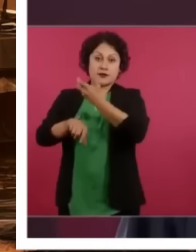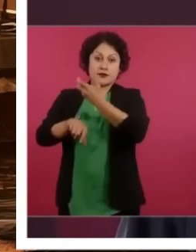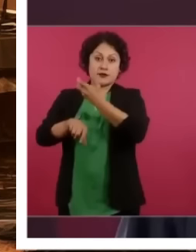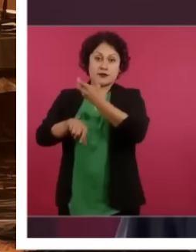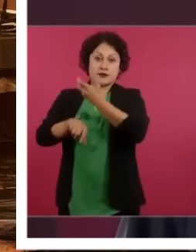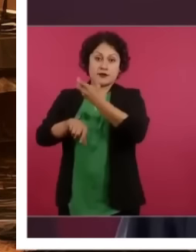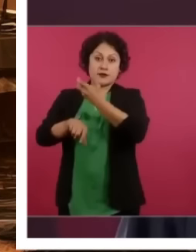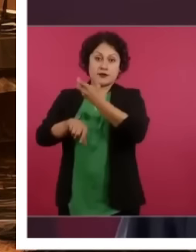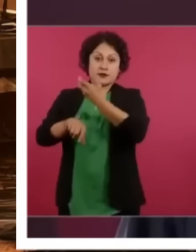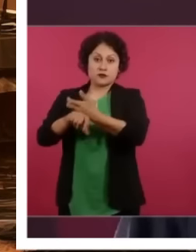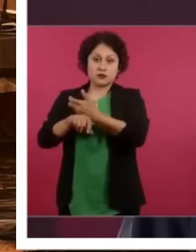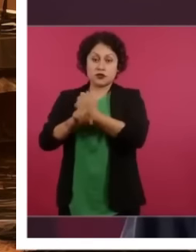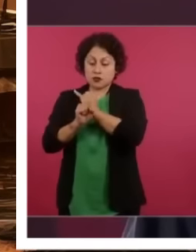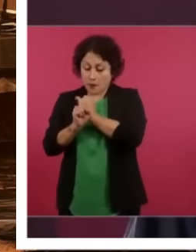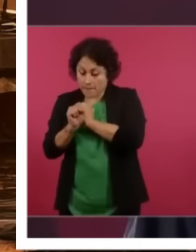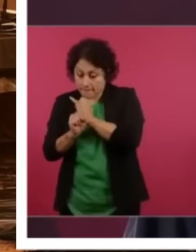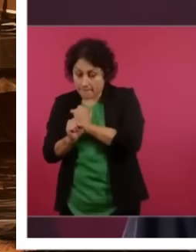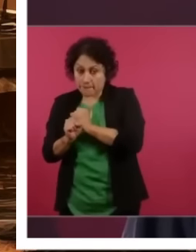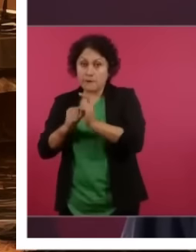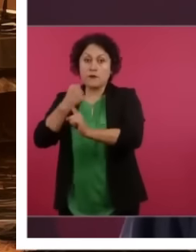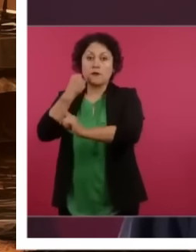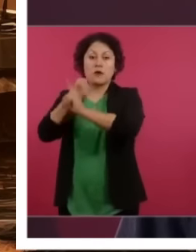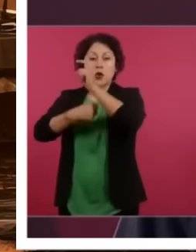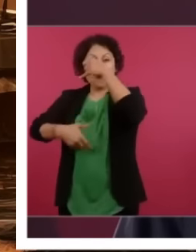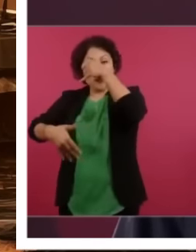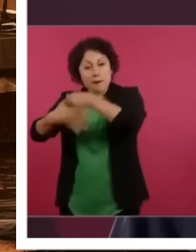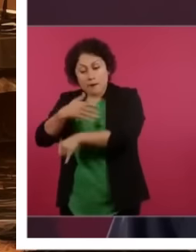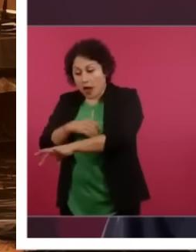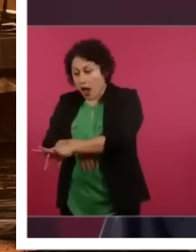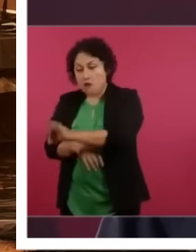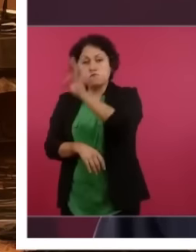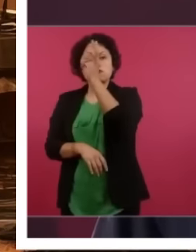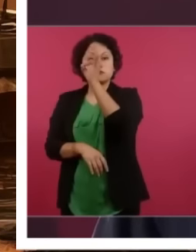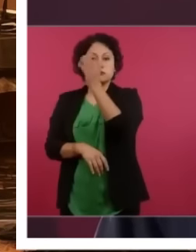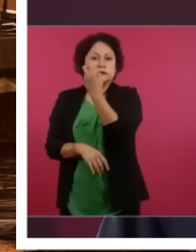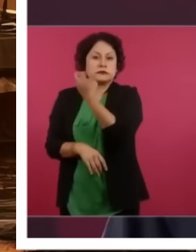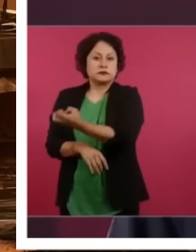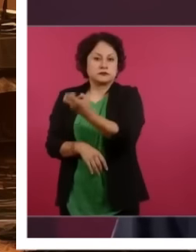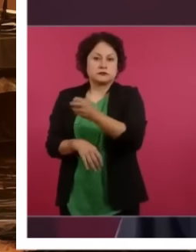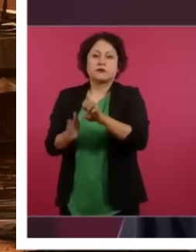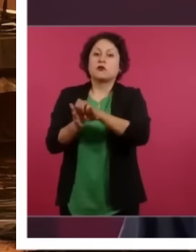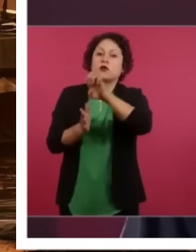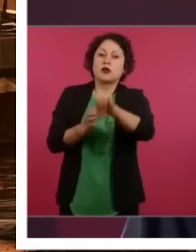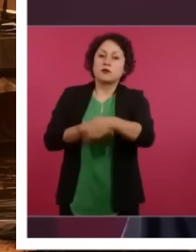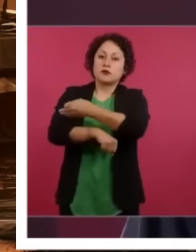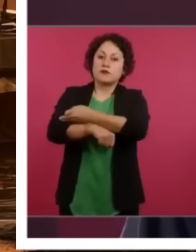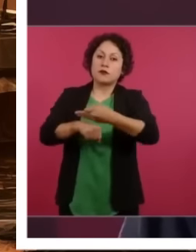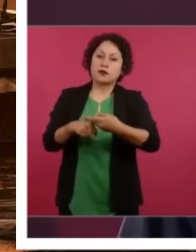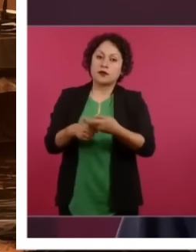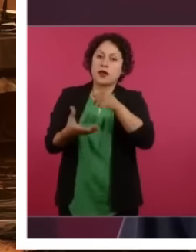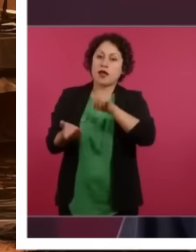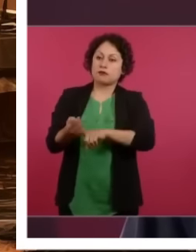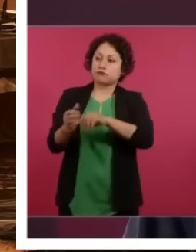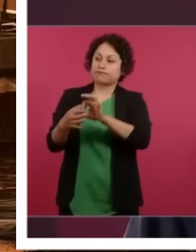No los ayudan para nada. ¿Causas? ¿Por qué hay tanta desintegración en las familias?